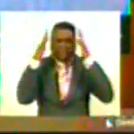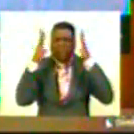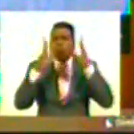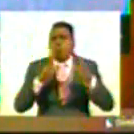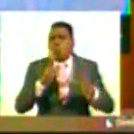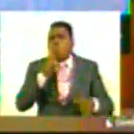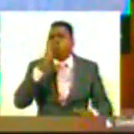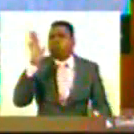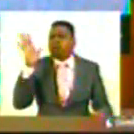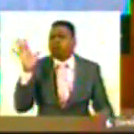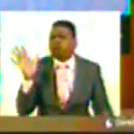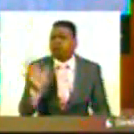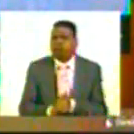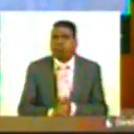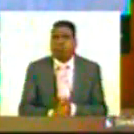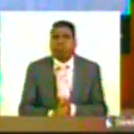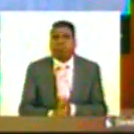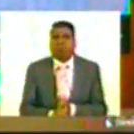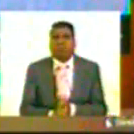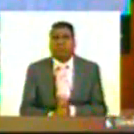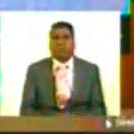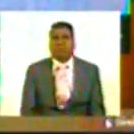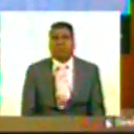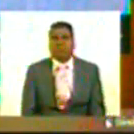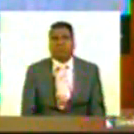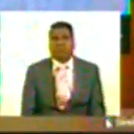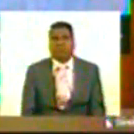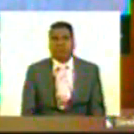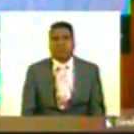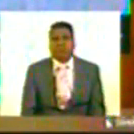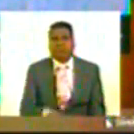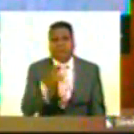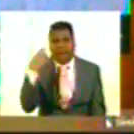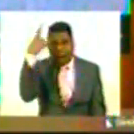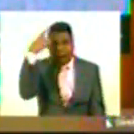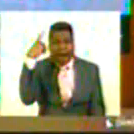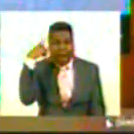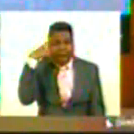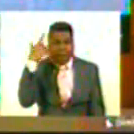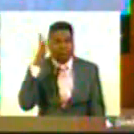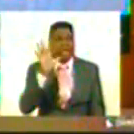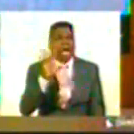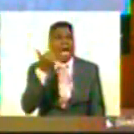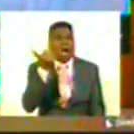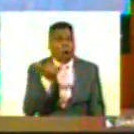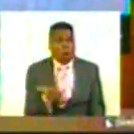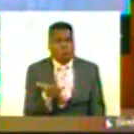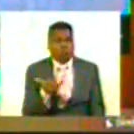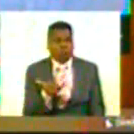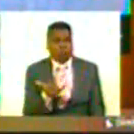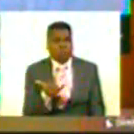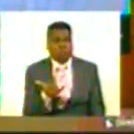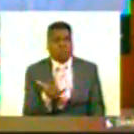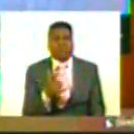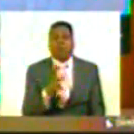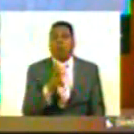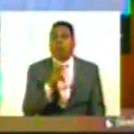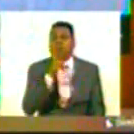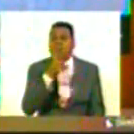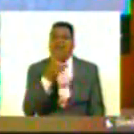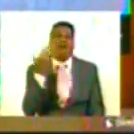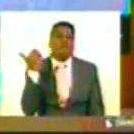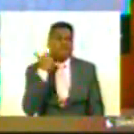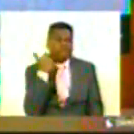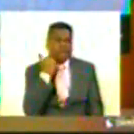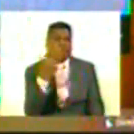un herida por arma de fuego en la región frontal, en la cabeza, y se encuentra en estado crítico